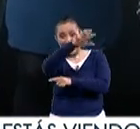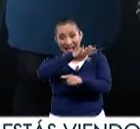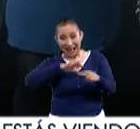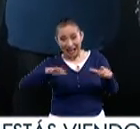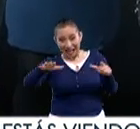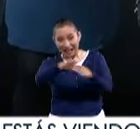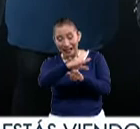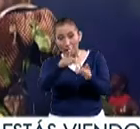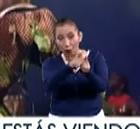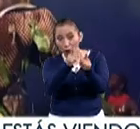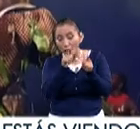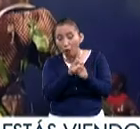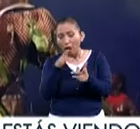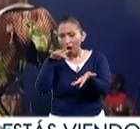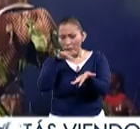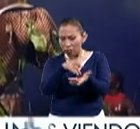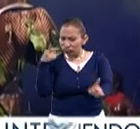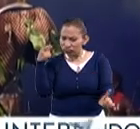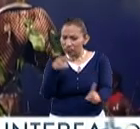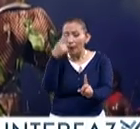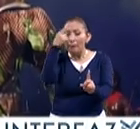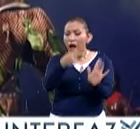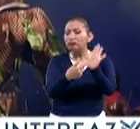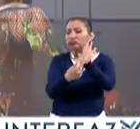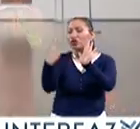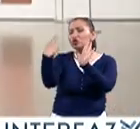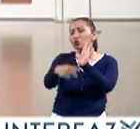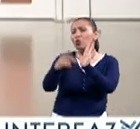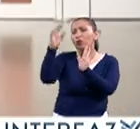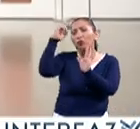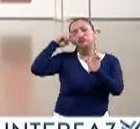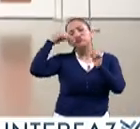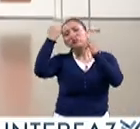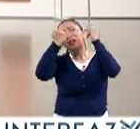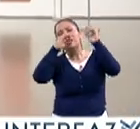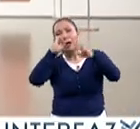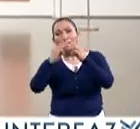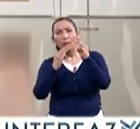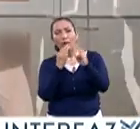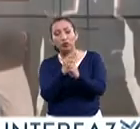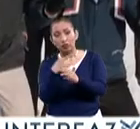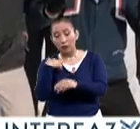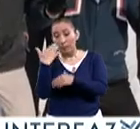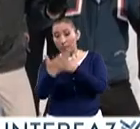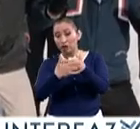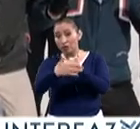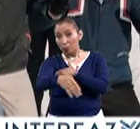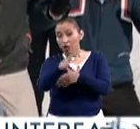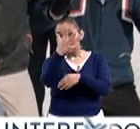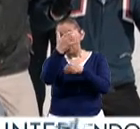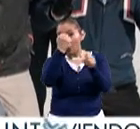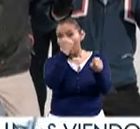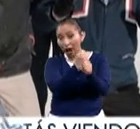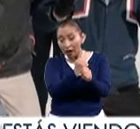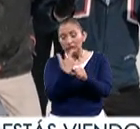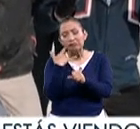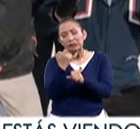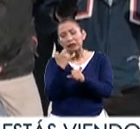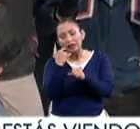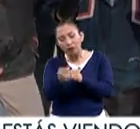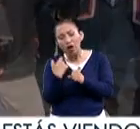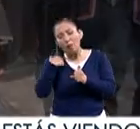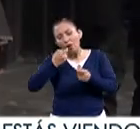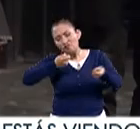sector de la población apoyo directo para mostrar su propia cosmovisión del mundo. En los próximos 5 años, tratarán